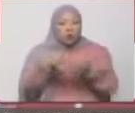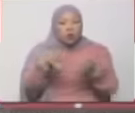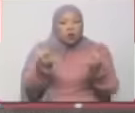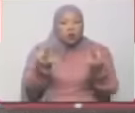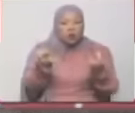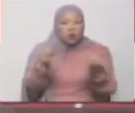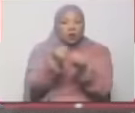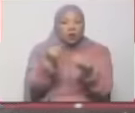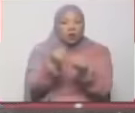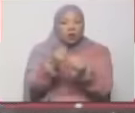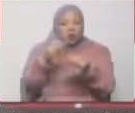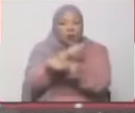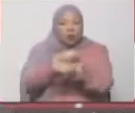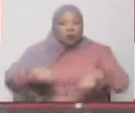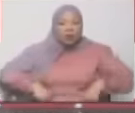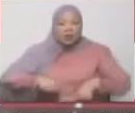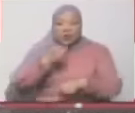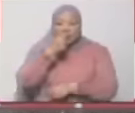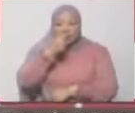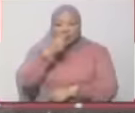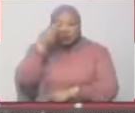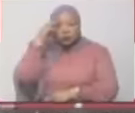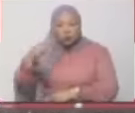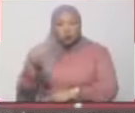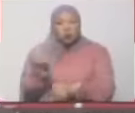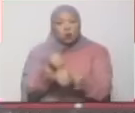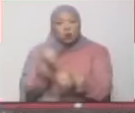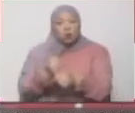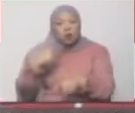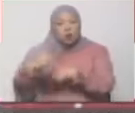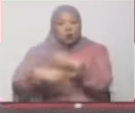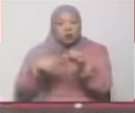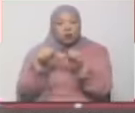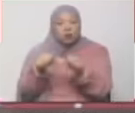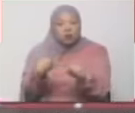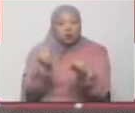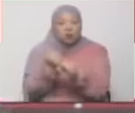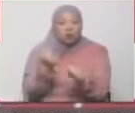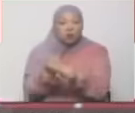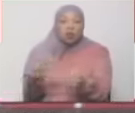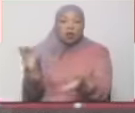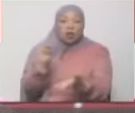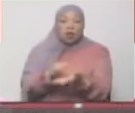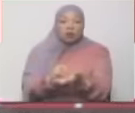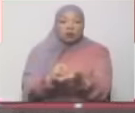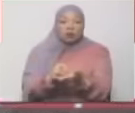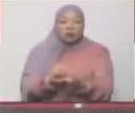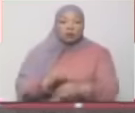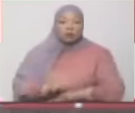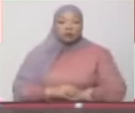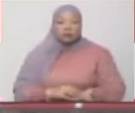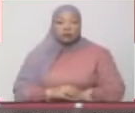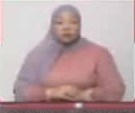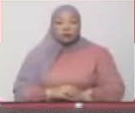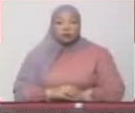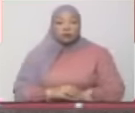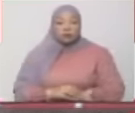Fuerza Armada Nacional Bolivariana. Es un proceso permanente de construcción, renovación,